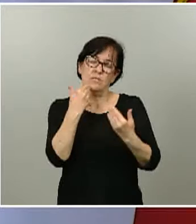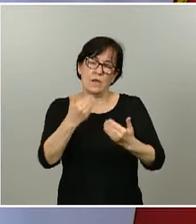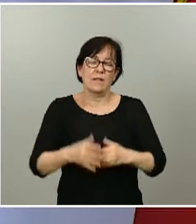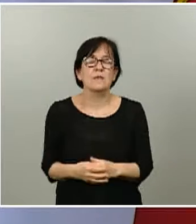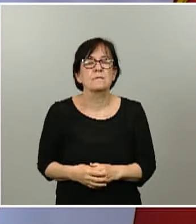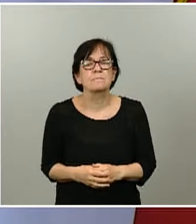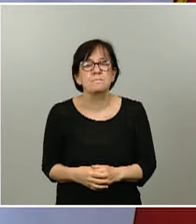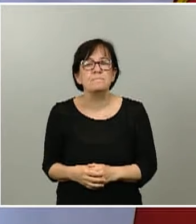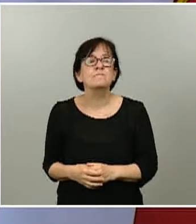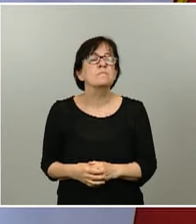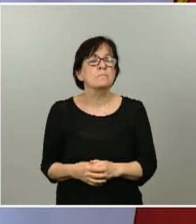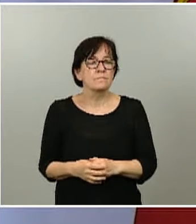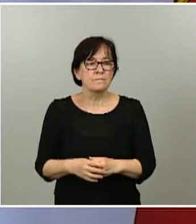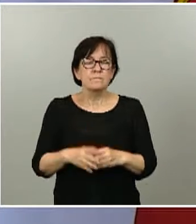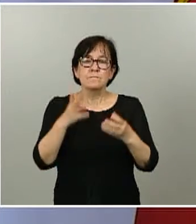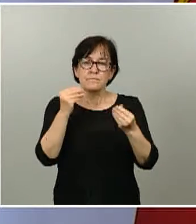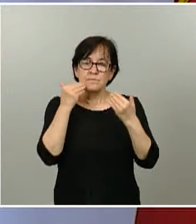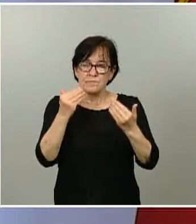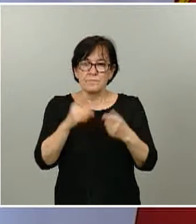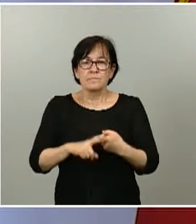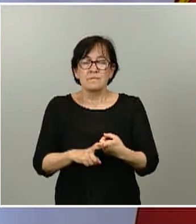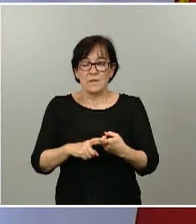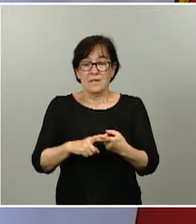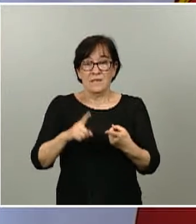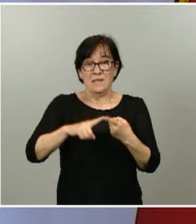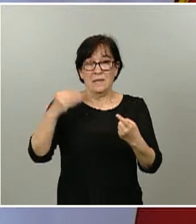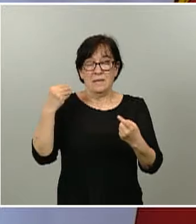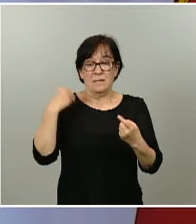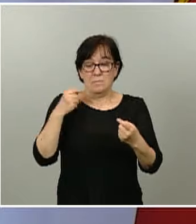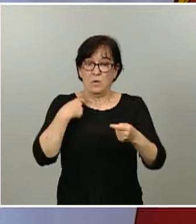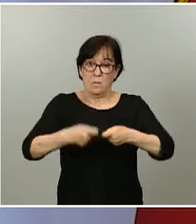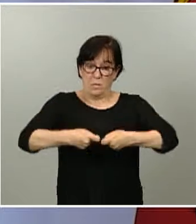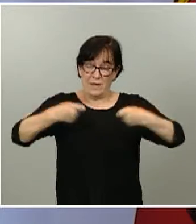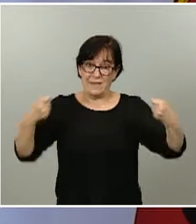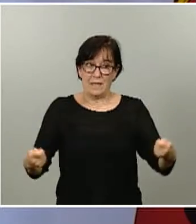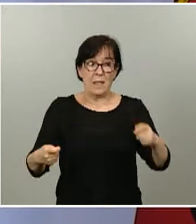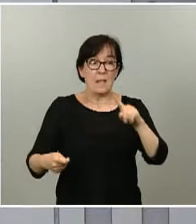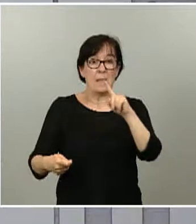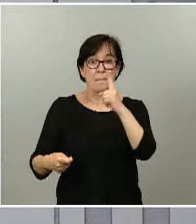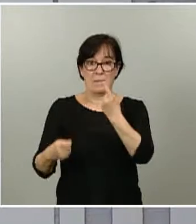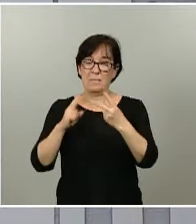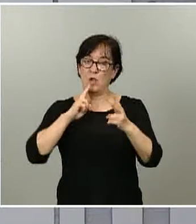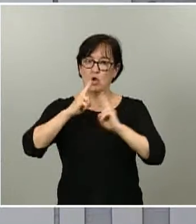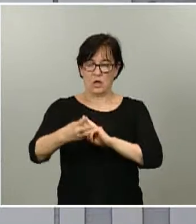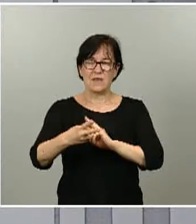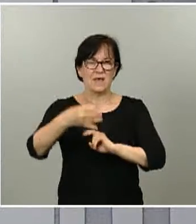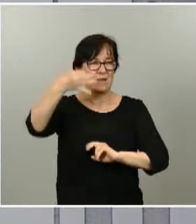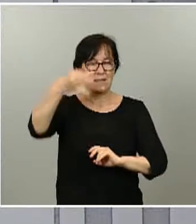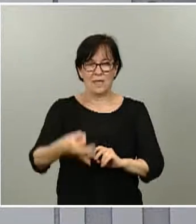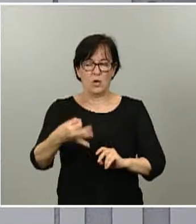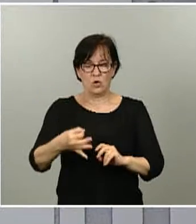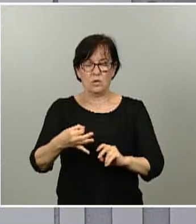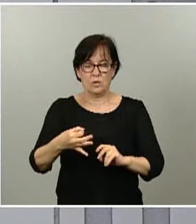Albert, y si me permiten, a raíz de tu pregunta, quizás me voy a extender un poco en esta primera contestación, porque seguro que responderá también a